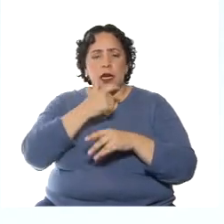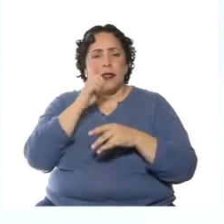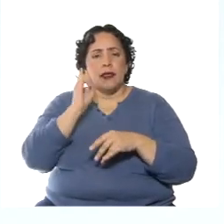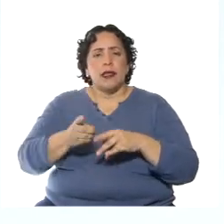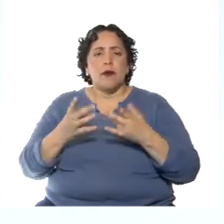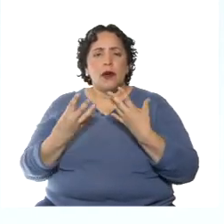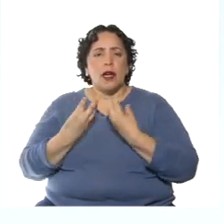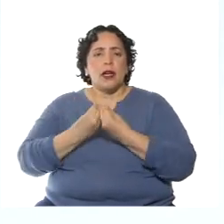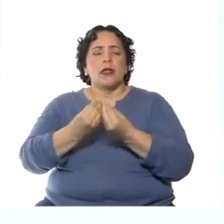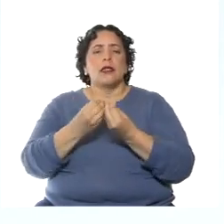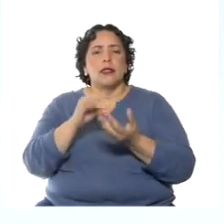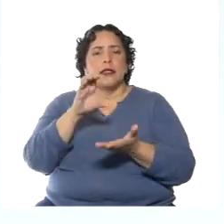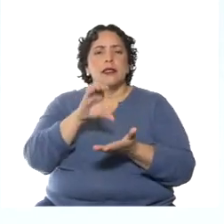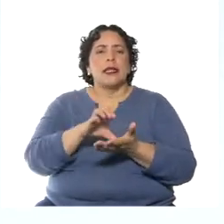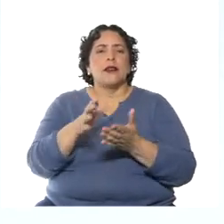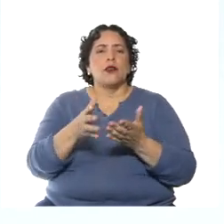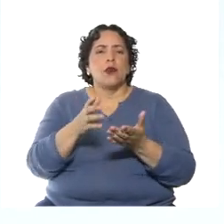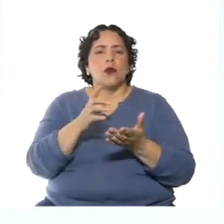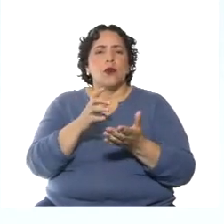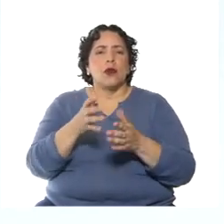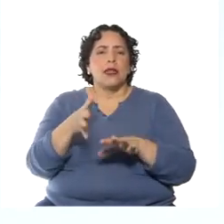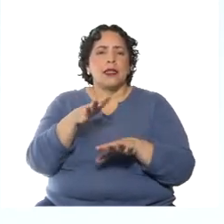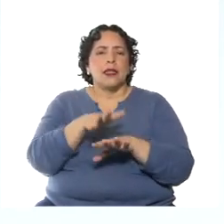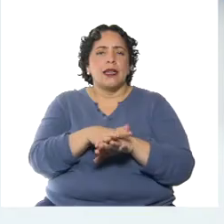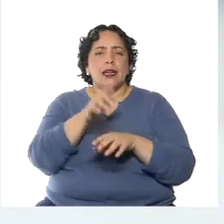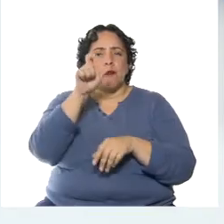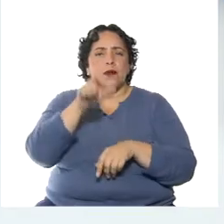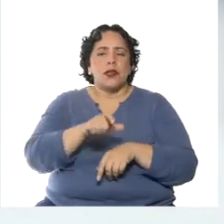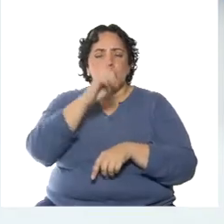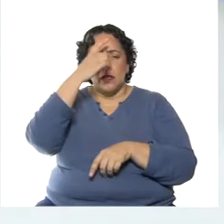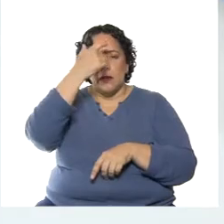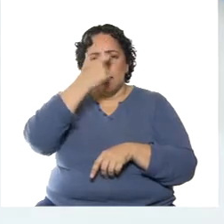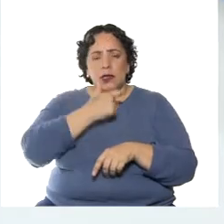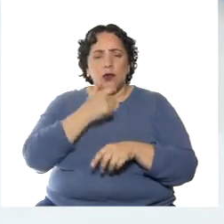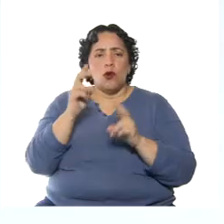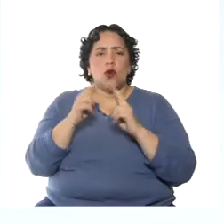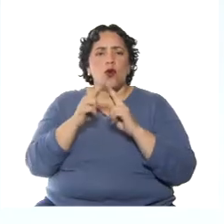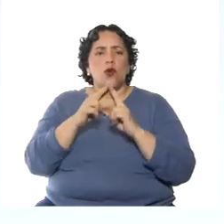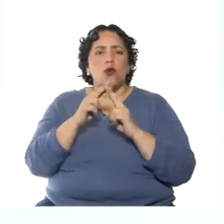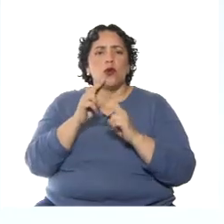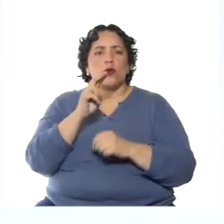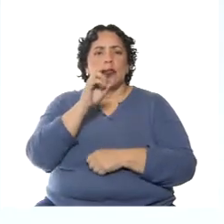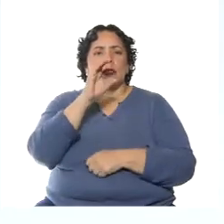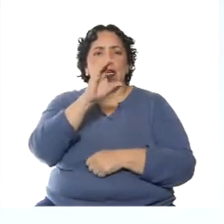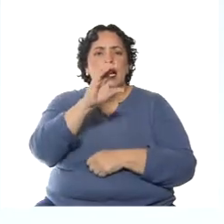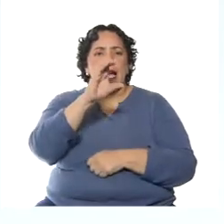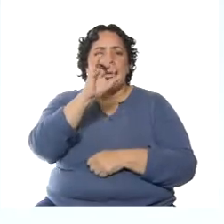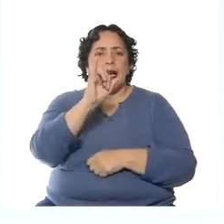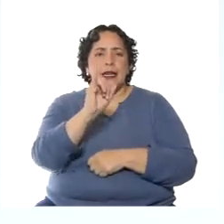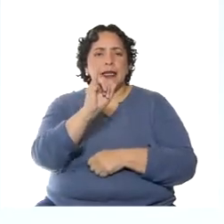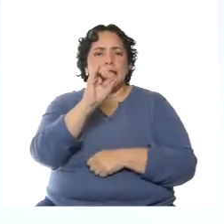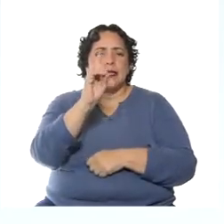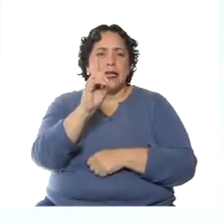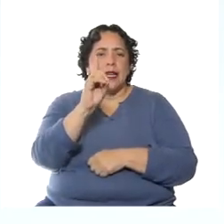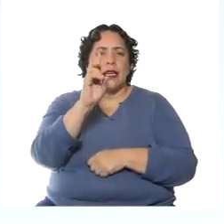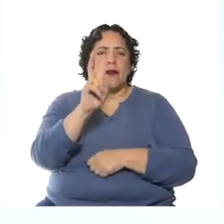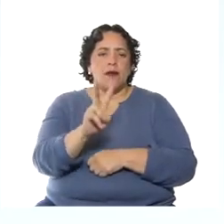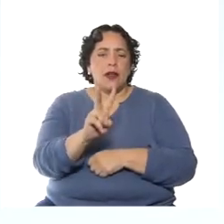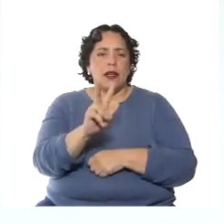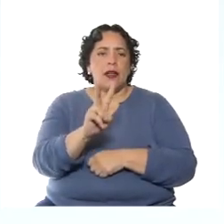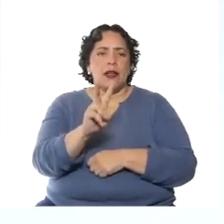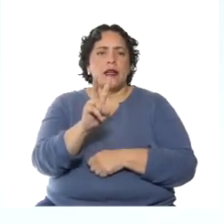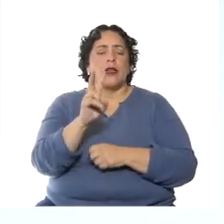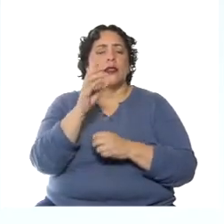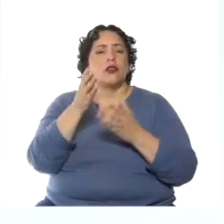de lo que son los centros de atención integral para las personas con deficiencias visuales, que conocemos por sus siglas como CAIDB. Ellos son